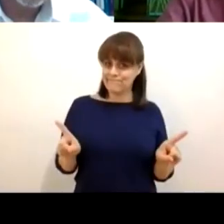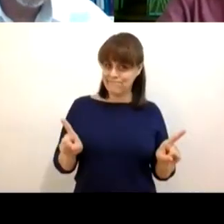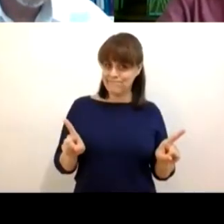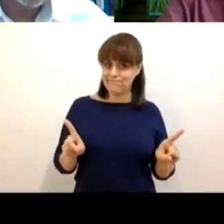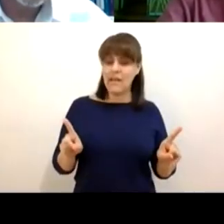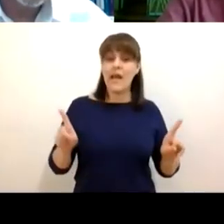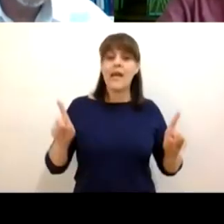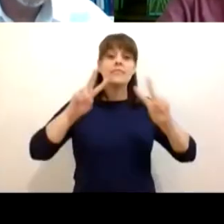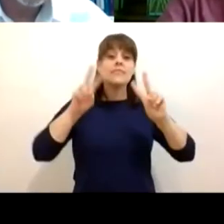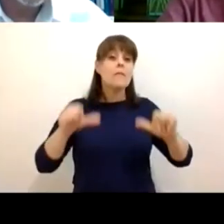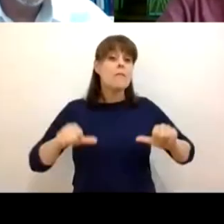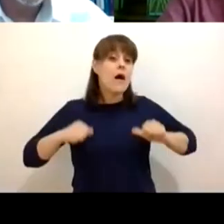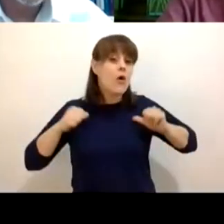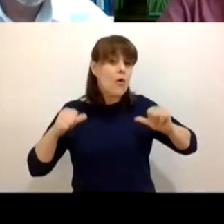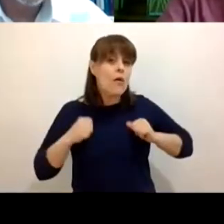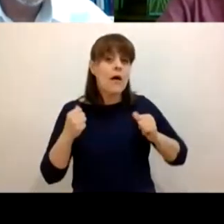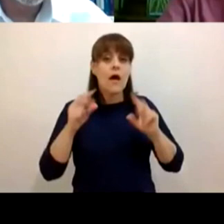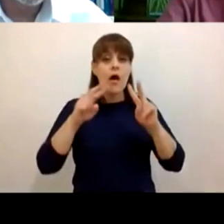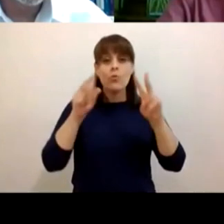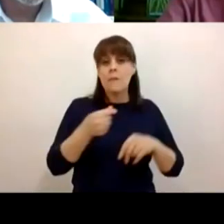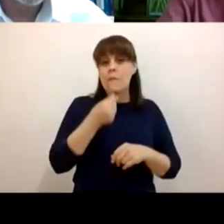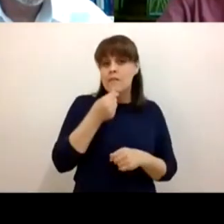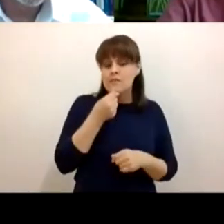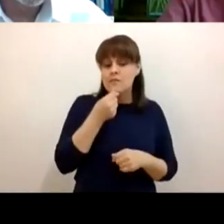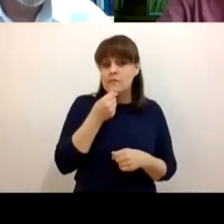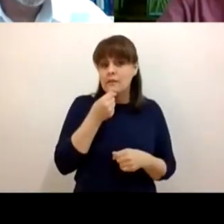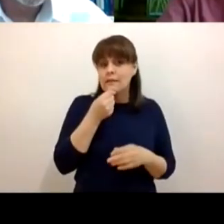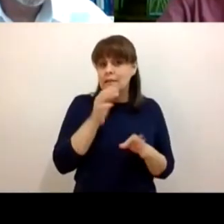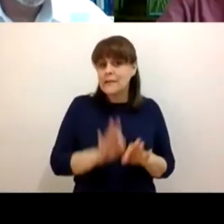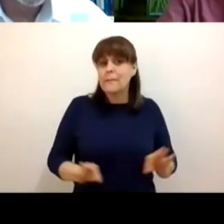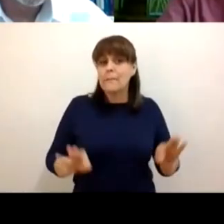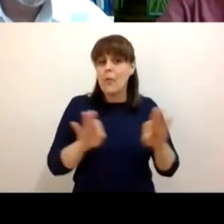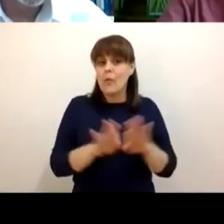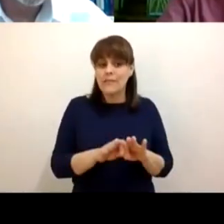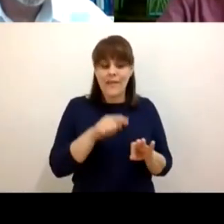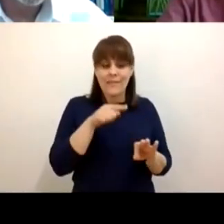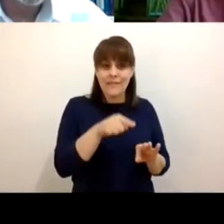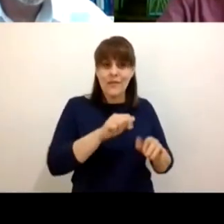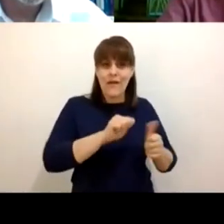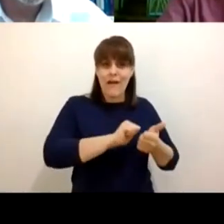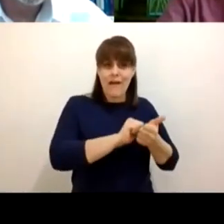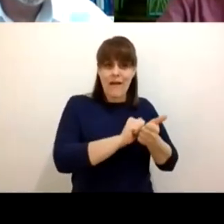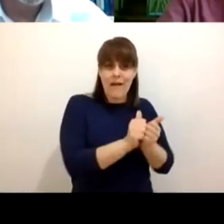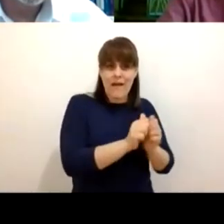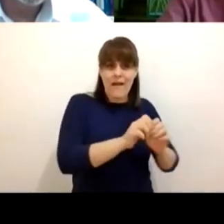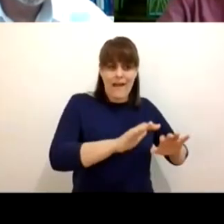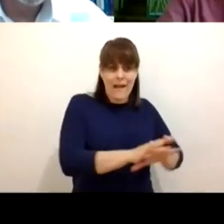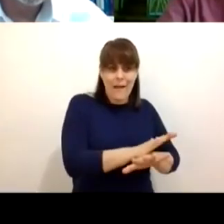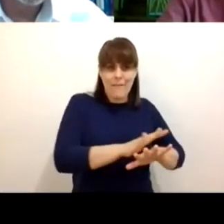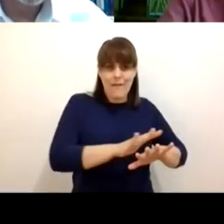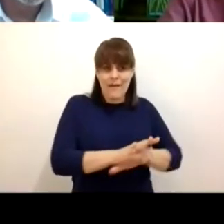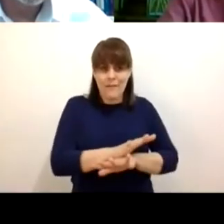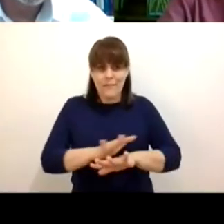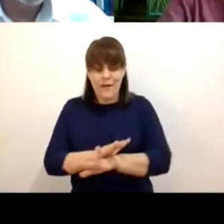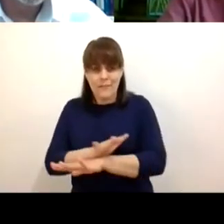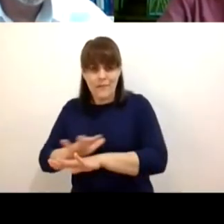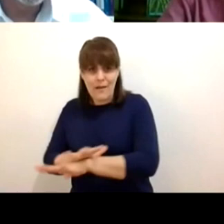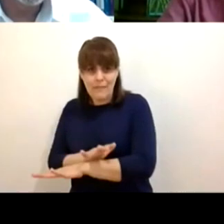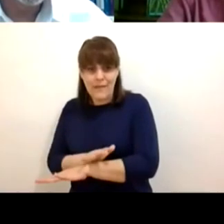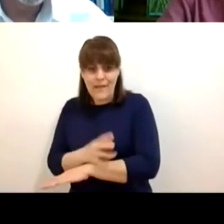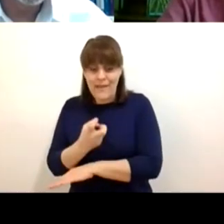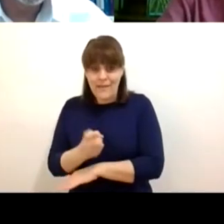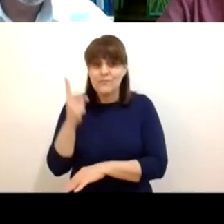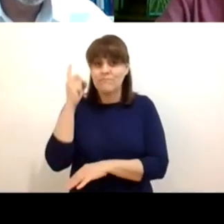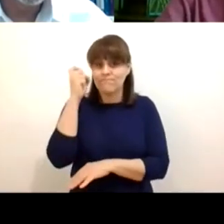estamos hablando de formaciones en constante cambio. Todos lo fuimos, ¿no? Es muy complicado esa